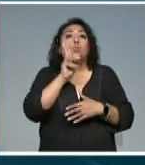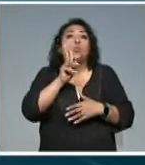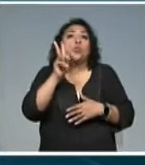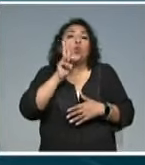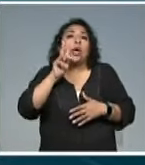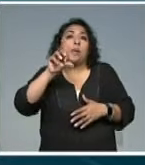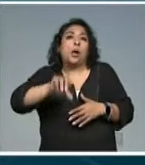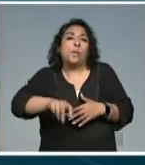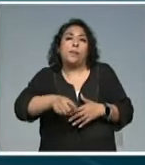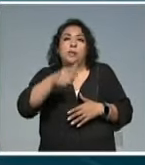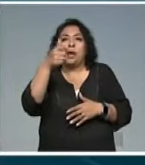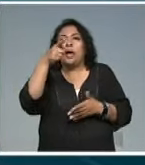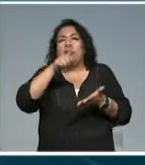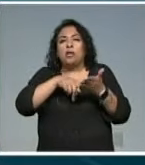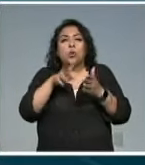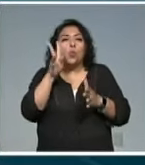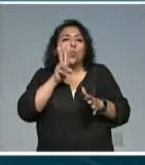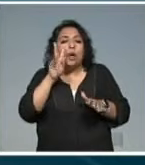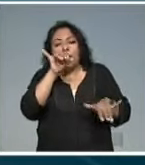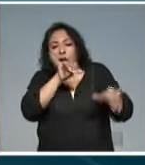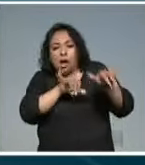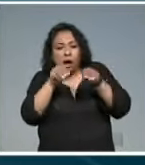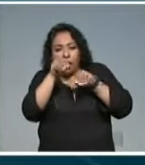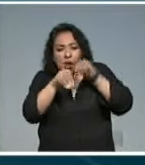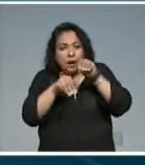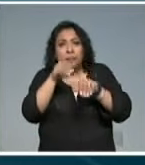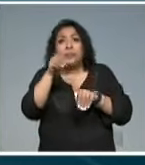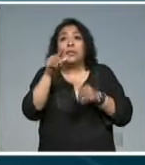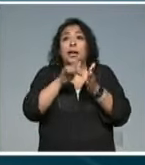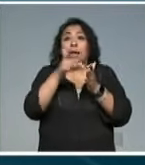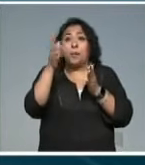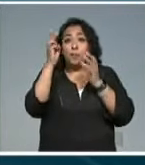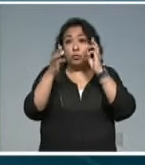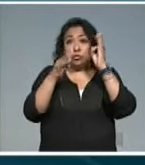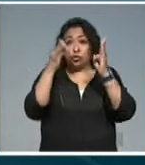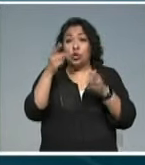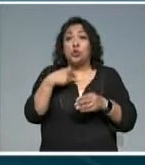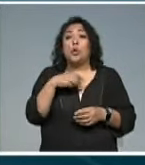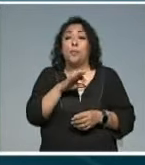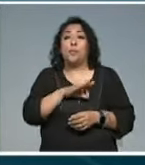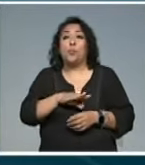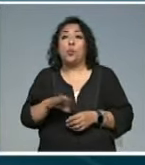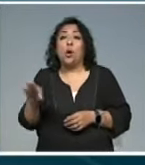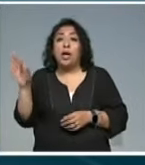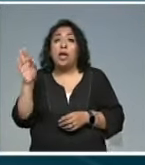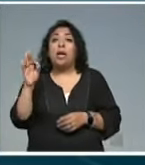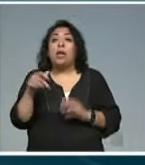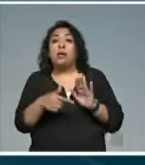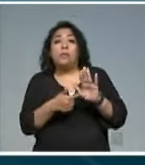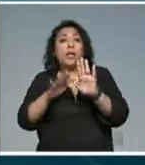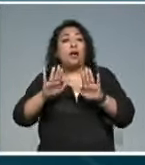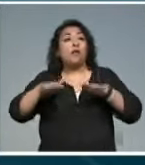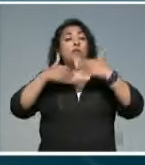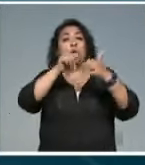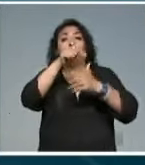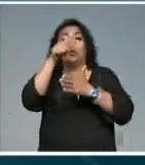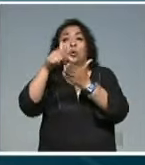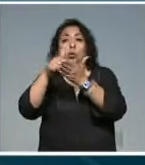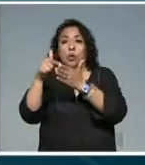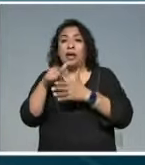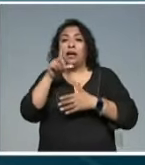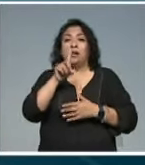porque aquí he hecho todos mis experimentos y gracias a este museo es que he podido llevarlo a otros lugares.